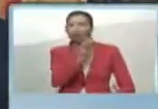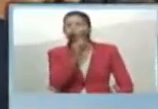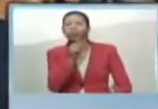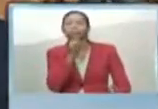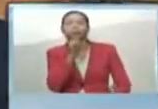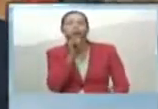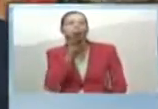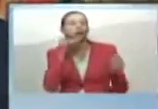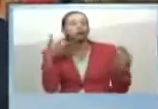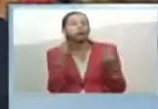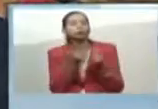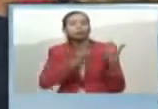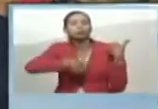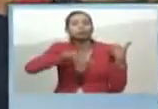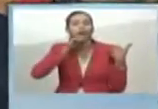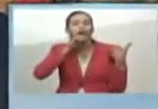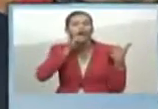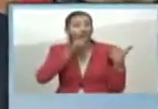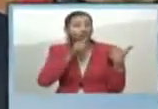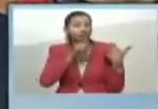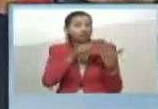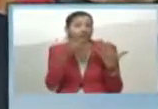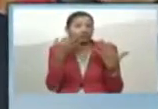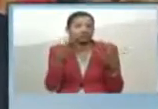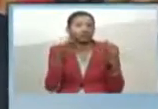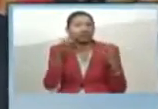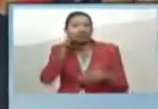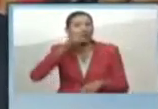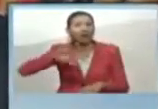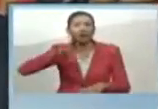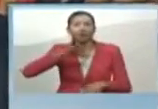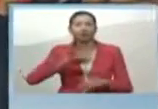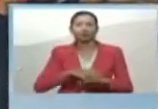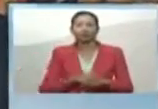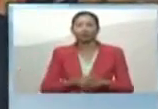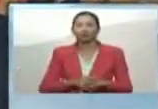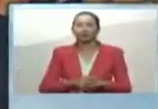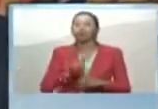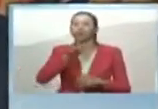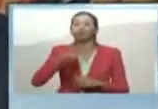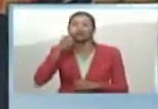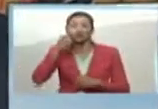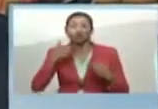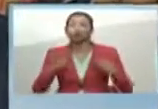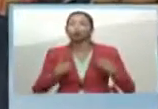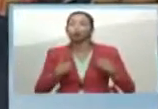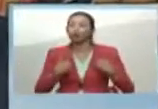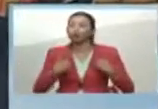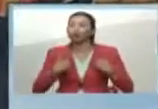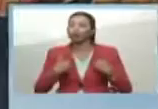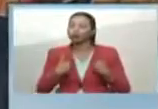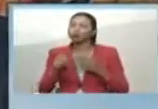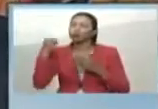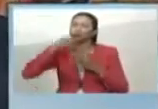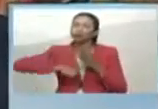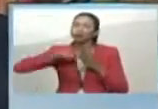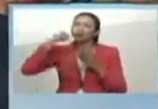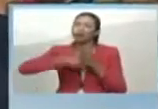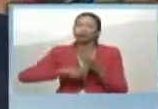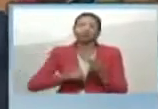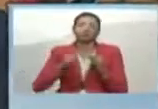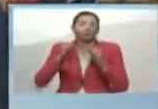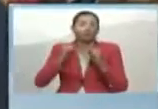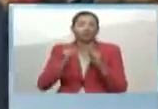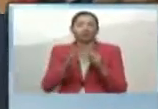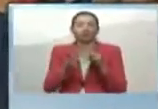a través de los medios de comunicación. Son personas que han sufrido, que vienen de lucha terrible,